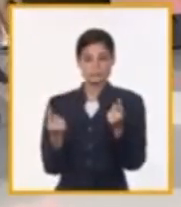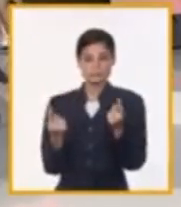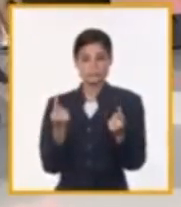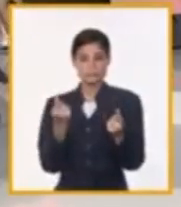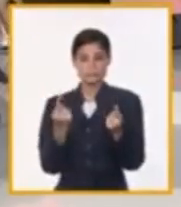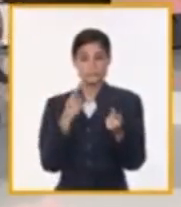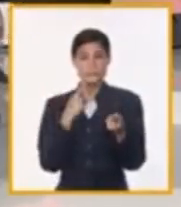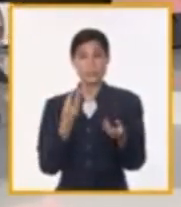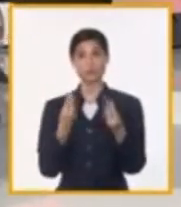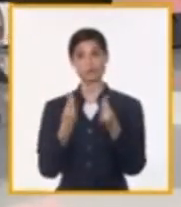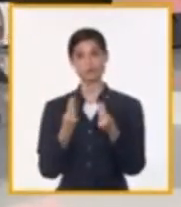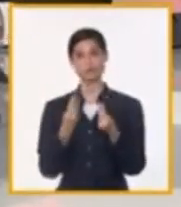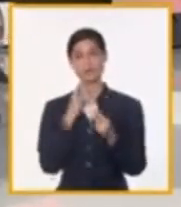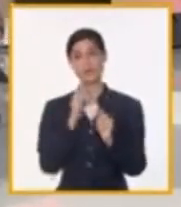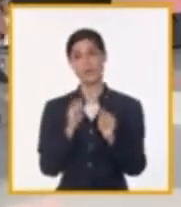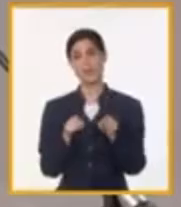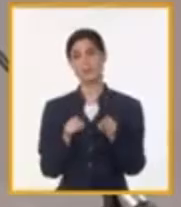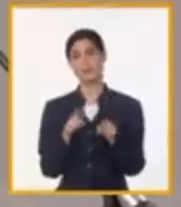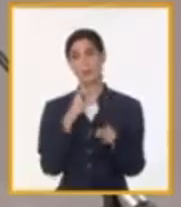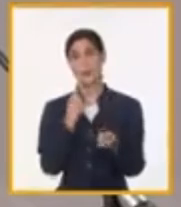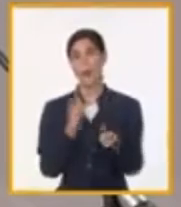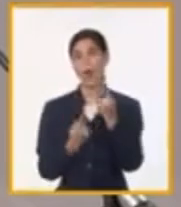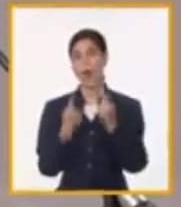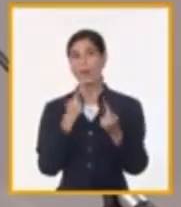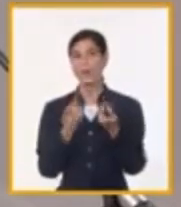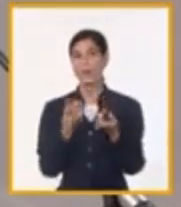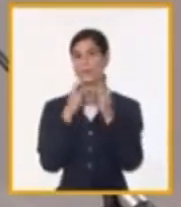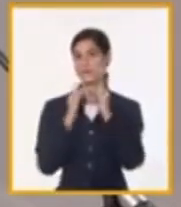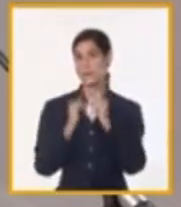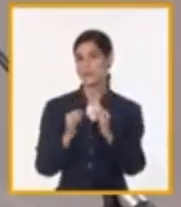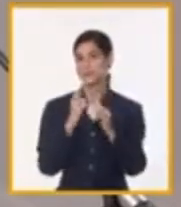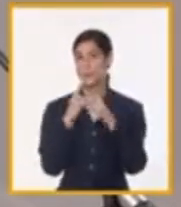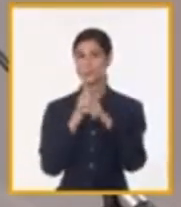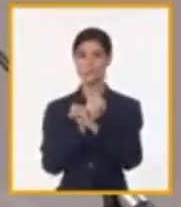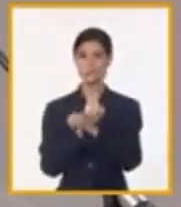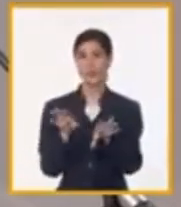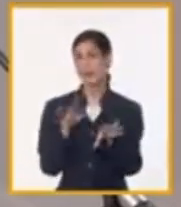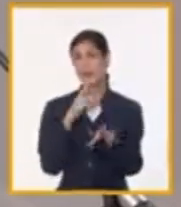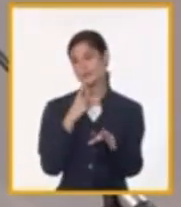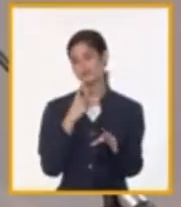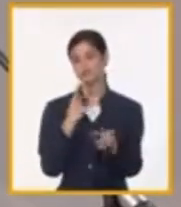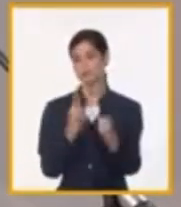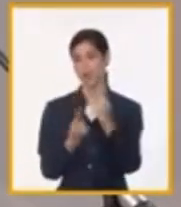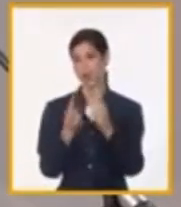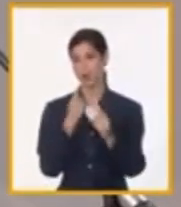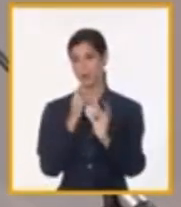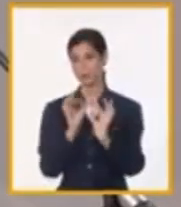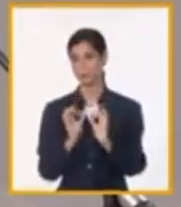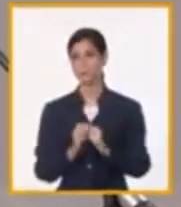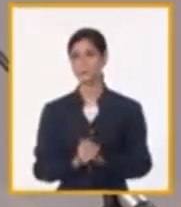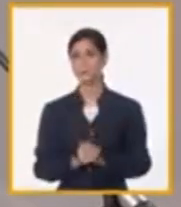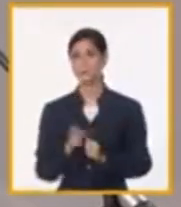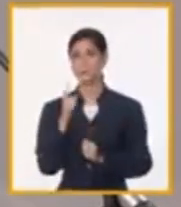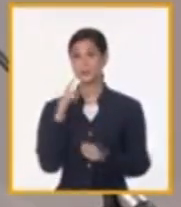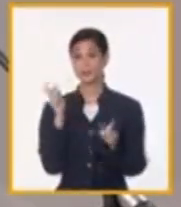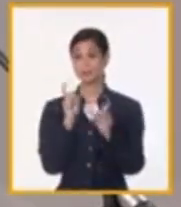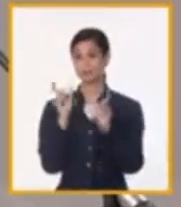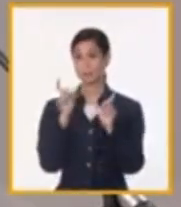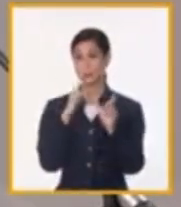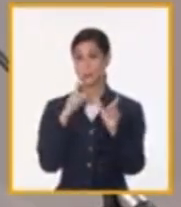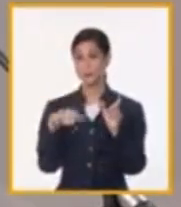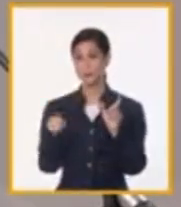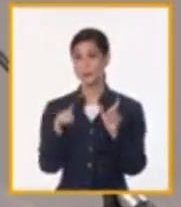definitivamente que no yo estuve ahora para estas elecciones últimas presidenciales estuve allá cubriendo y algo que me llamó mucho la atención es que contrario